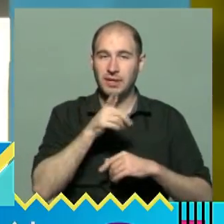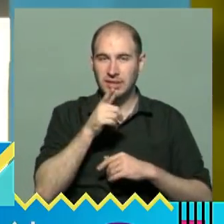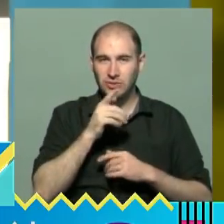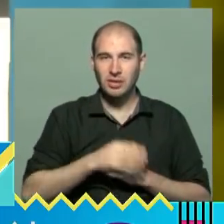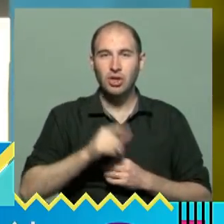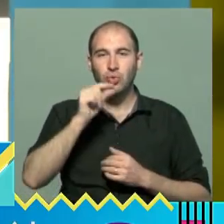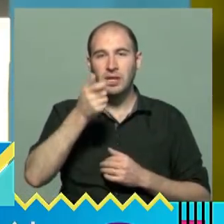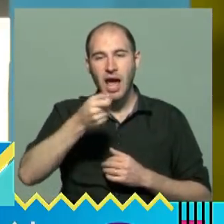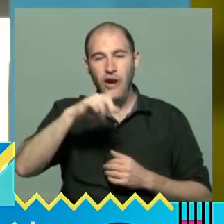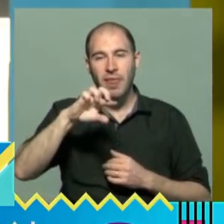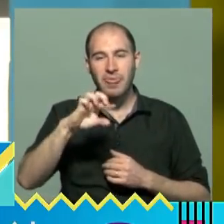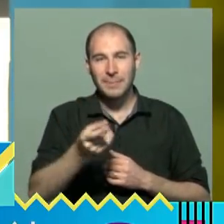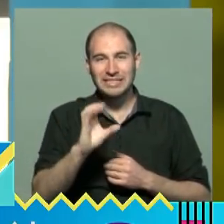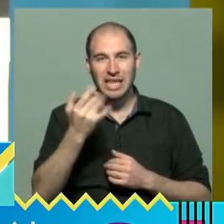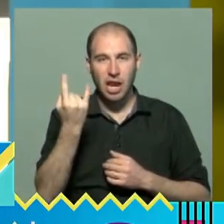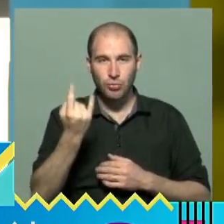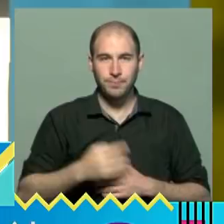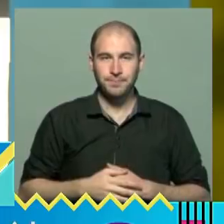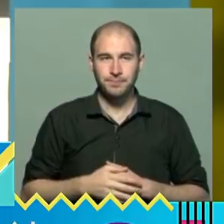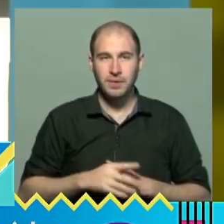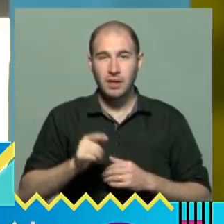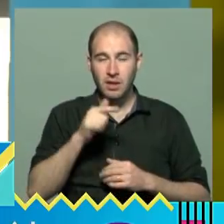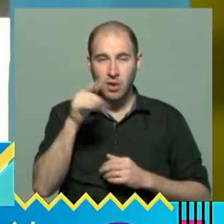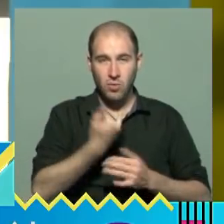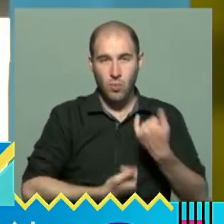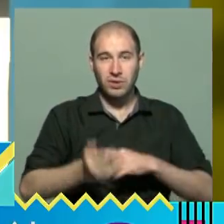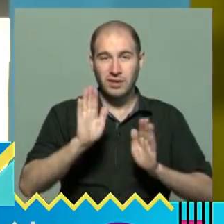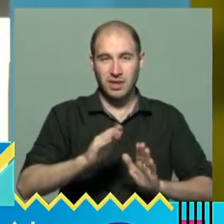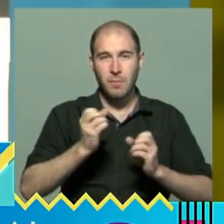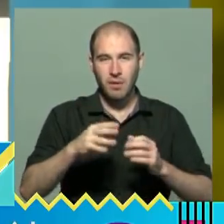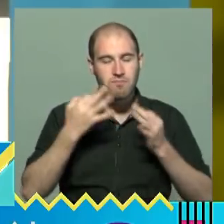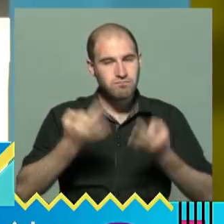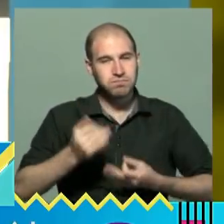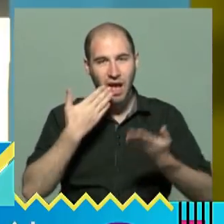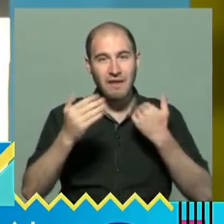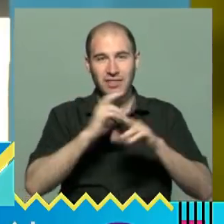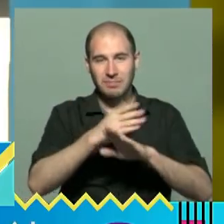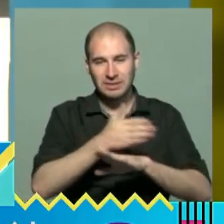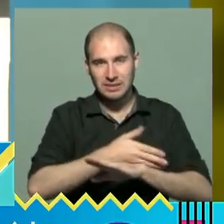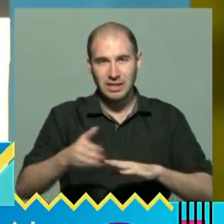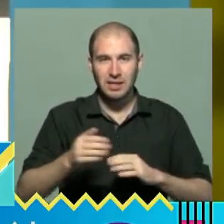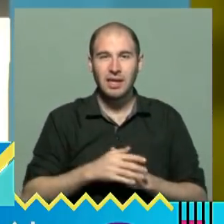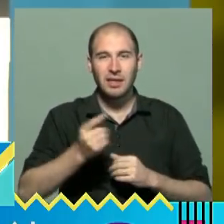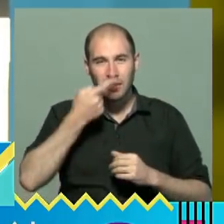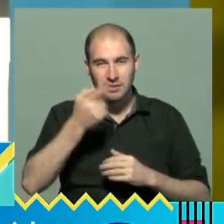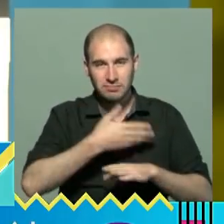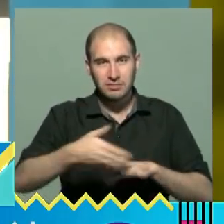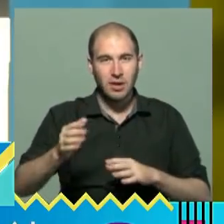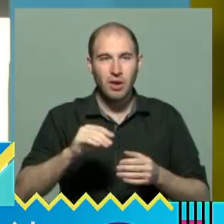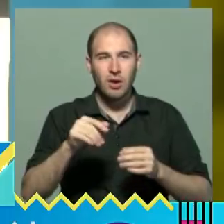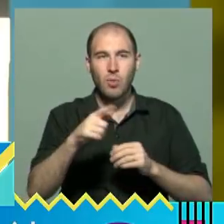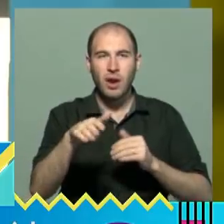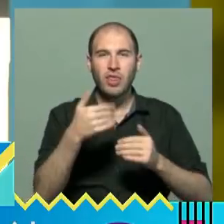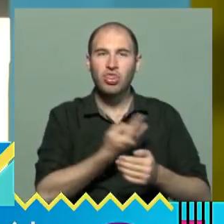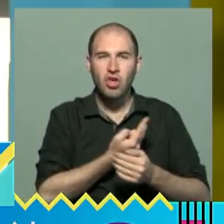Distintos Parecidos y en Twitter como @dpsenalud. Los invitamos a que se queden porque está buenísimo seguir hablando de esto, seguir interesándose, buscar fuentes,